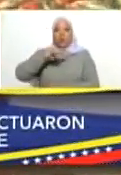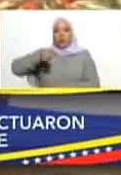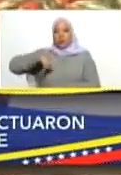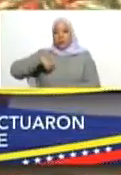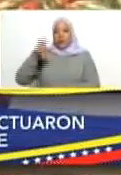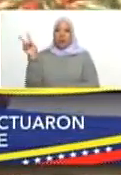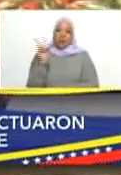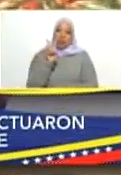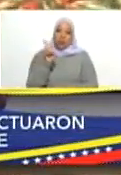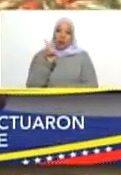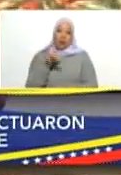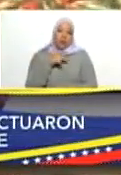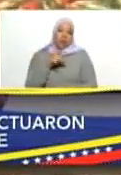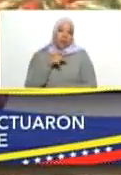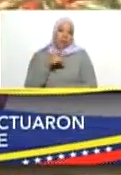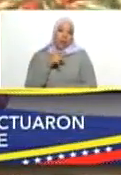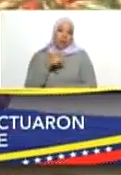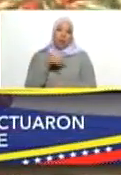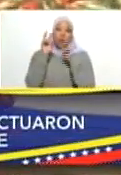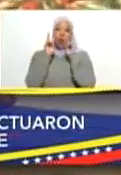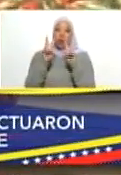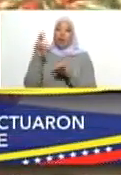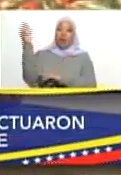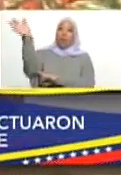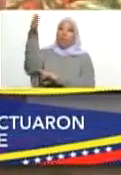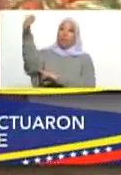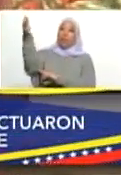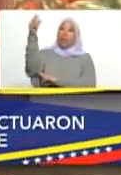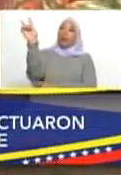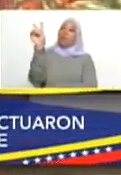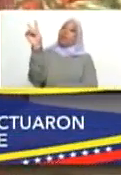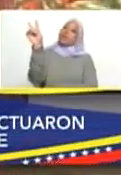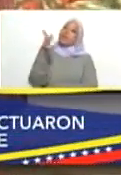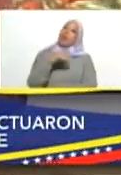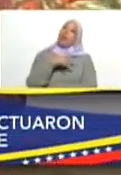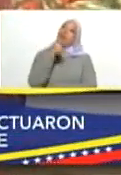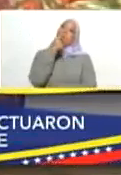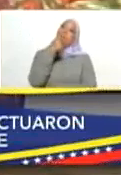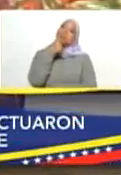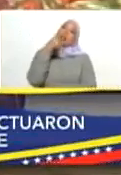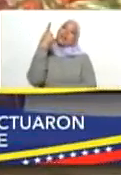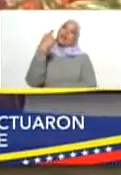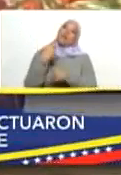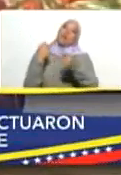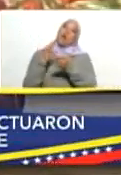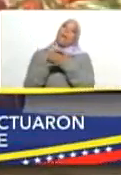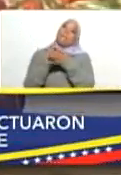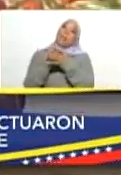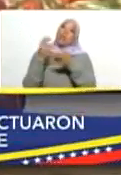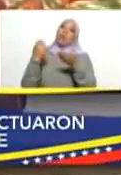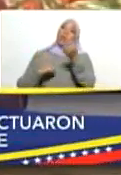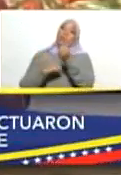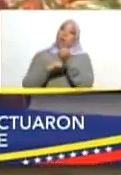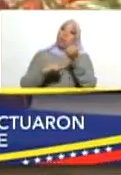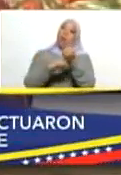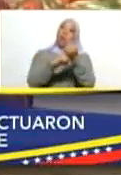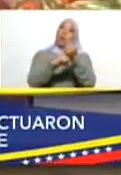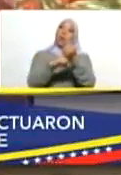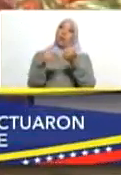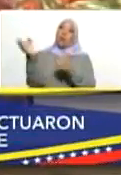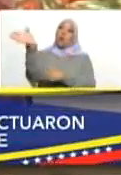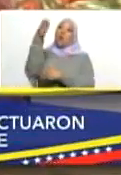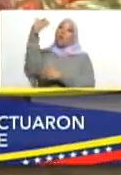ser venezolano cuando ve la bandera de Venezuela brillar por lo bueno, brillar por la solidaridad. Porque no es una